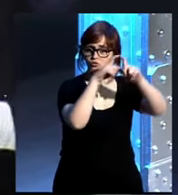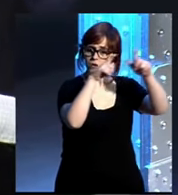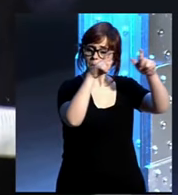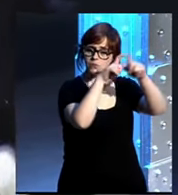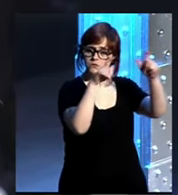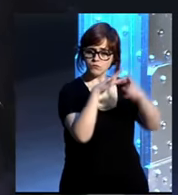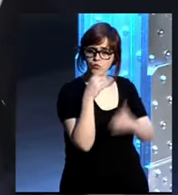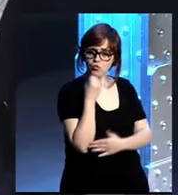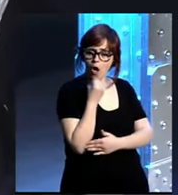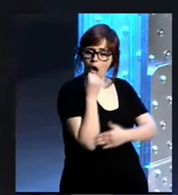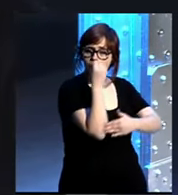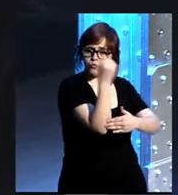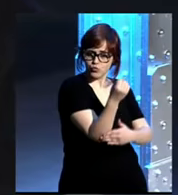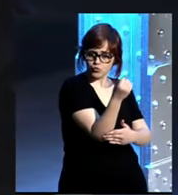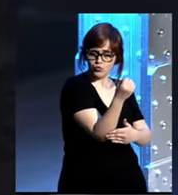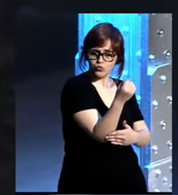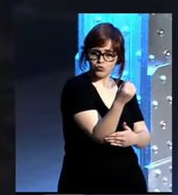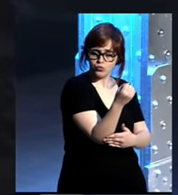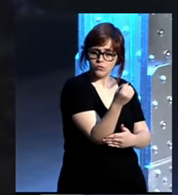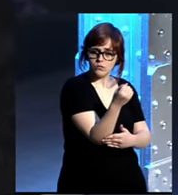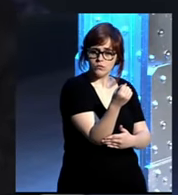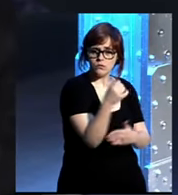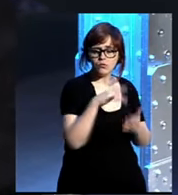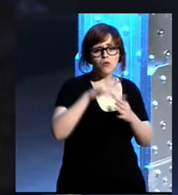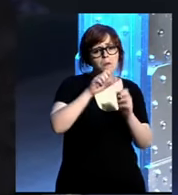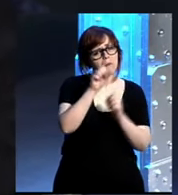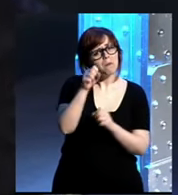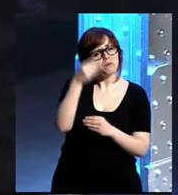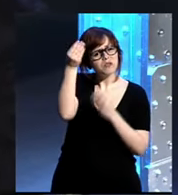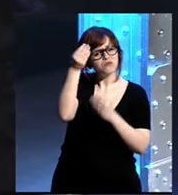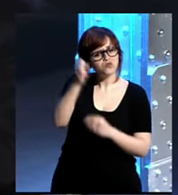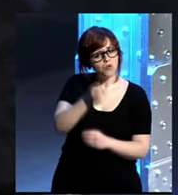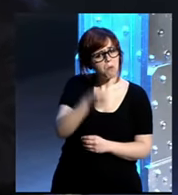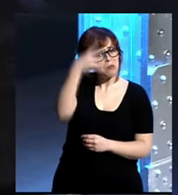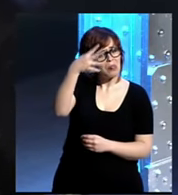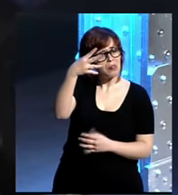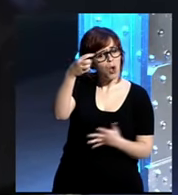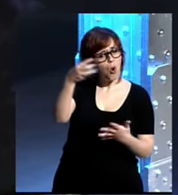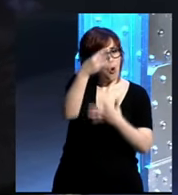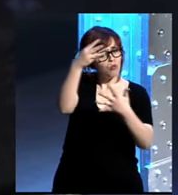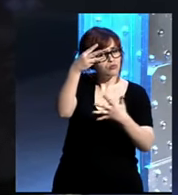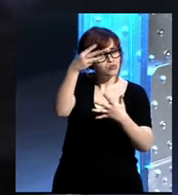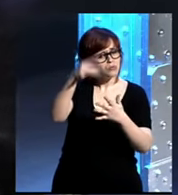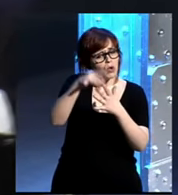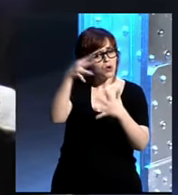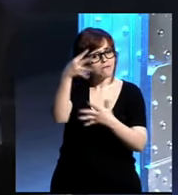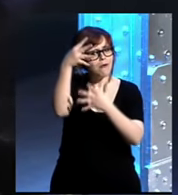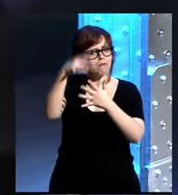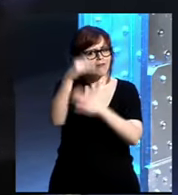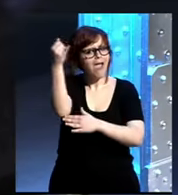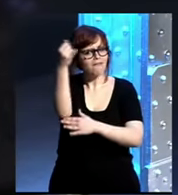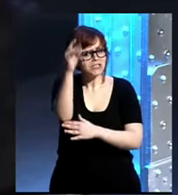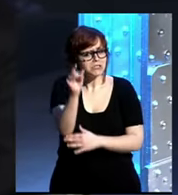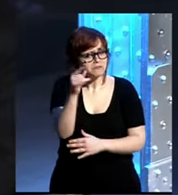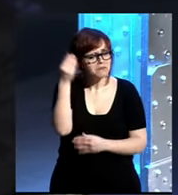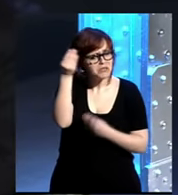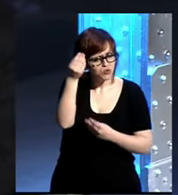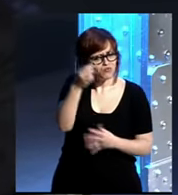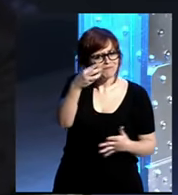vienen, nosotros los incubamos aquí en la planta 9, la planta 8 creo que es, en la planta 8. En la planta 9 donde estaba el jefe, y así que igual, en la planta